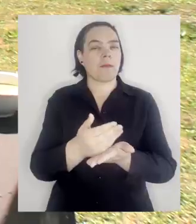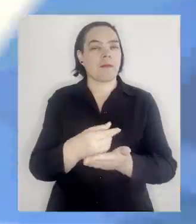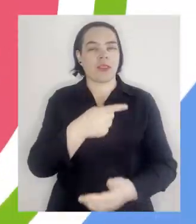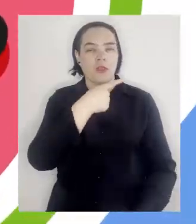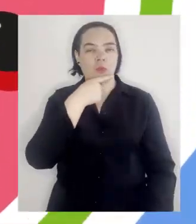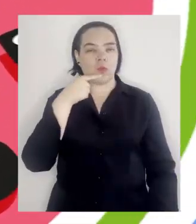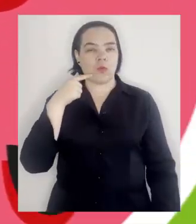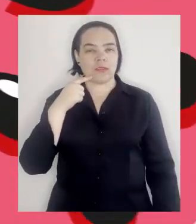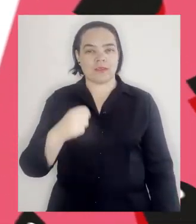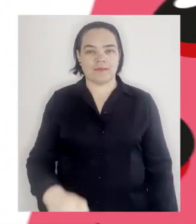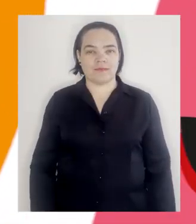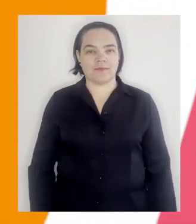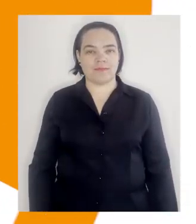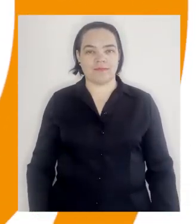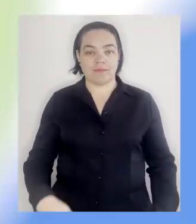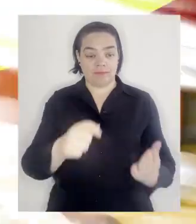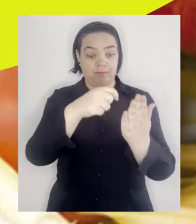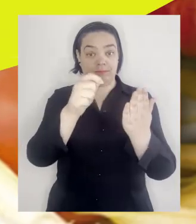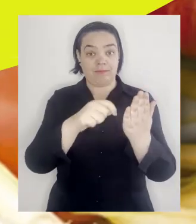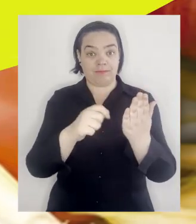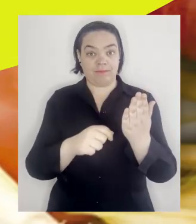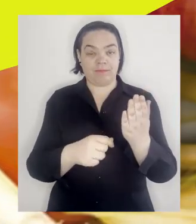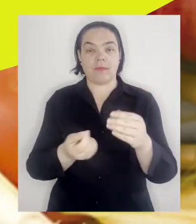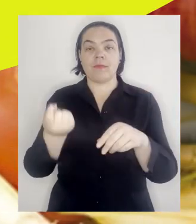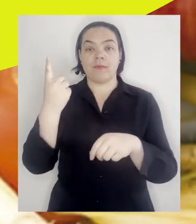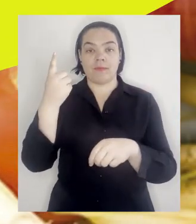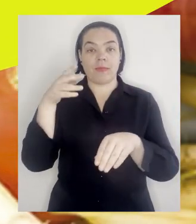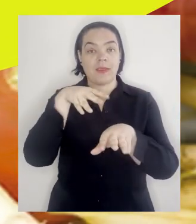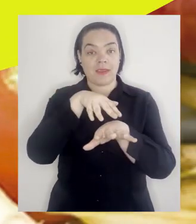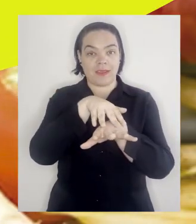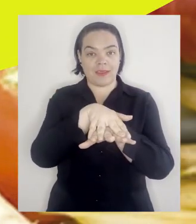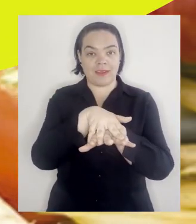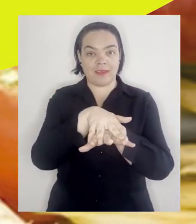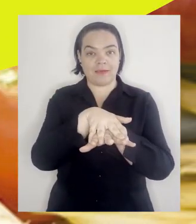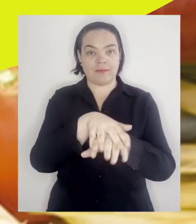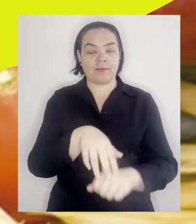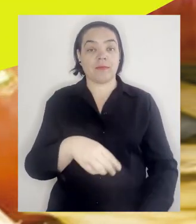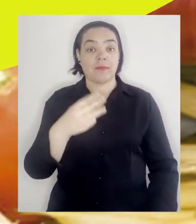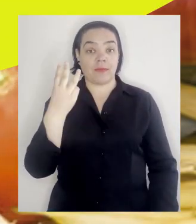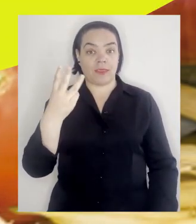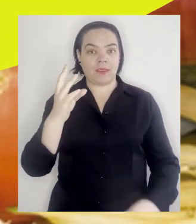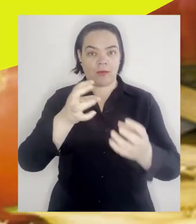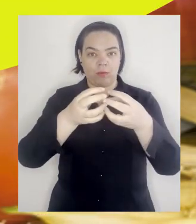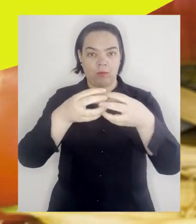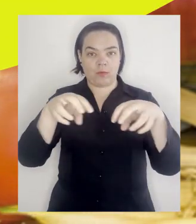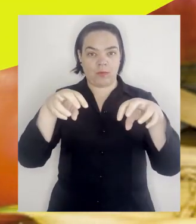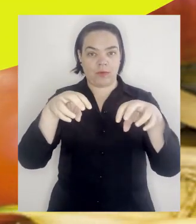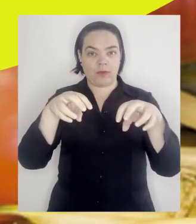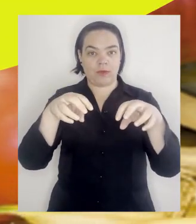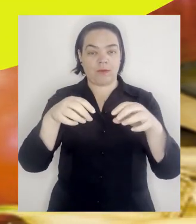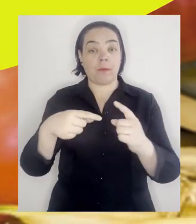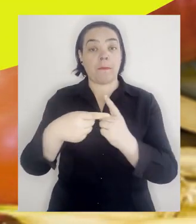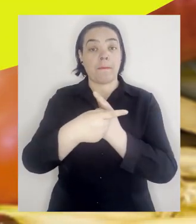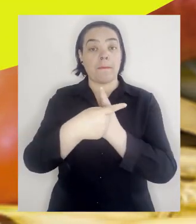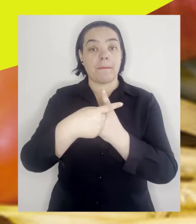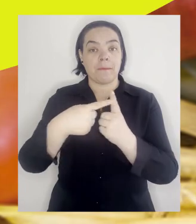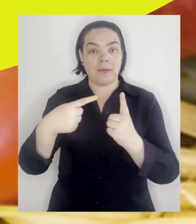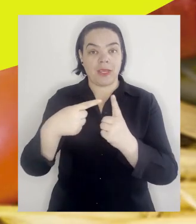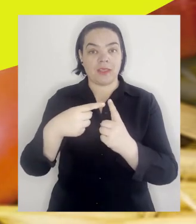mira, unas 250 gramos de harina. Ya. 3 huevos, medio litro de